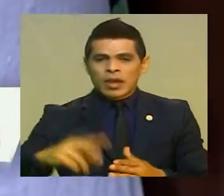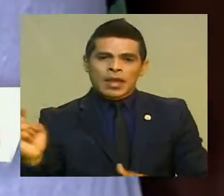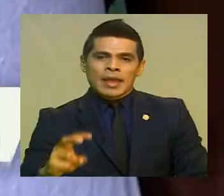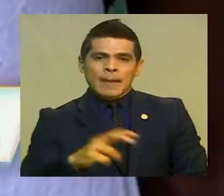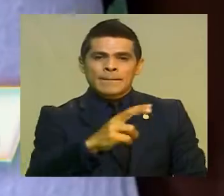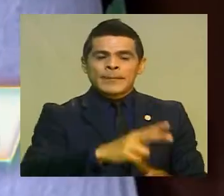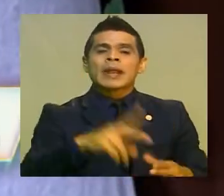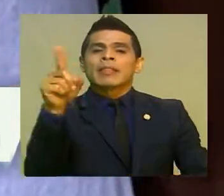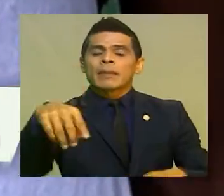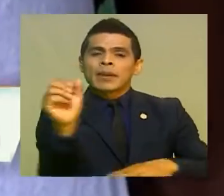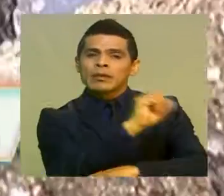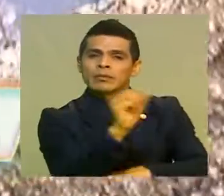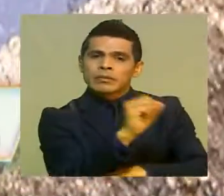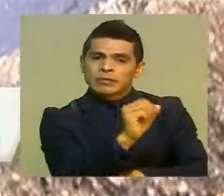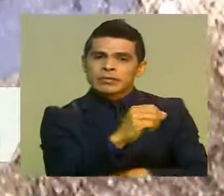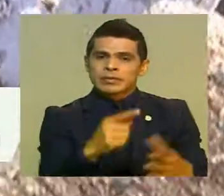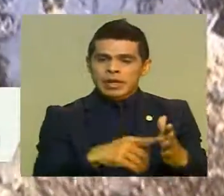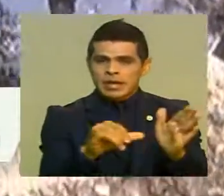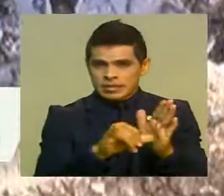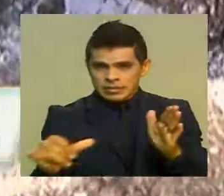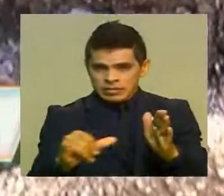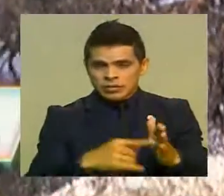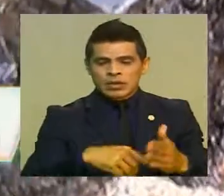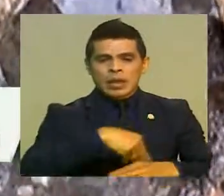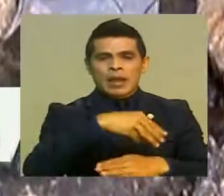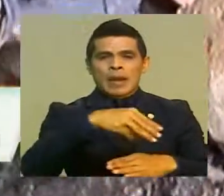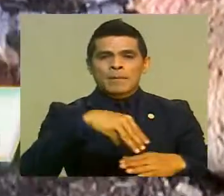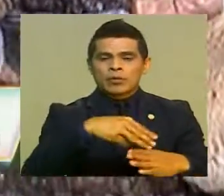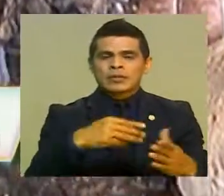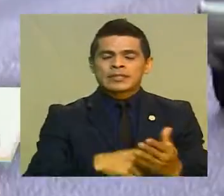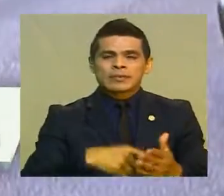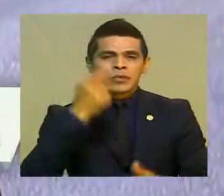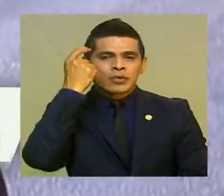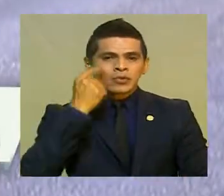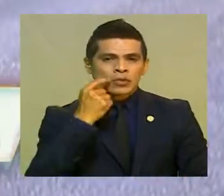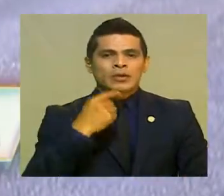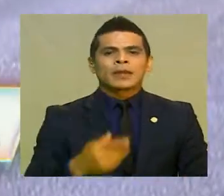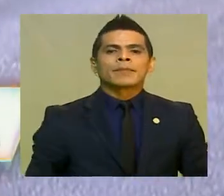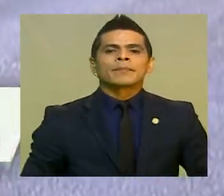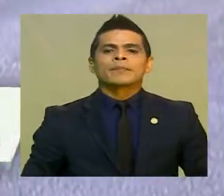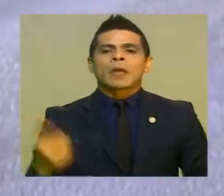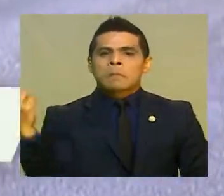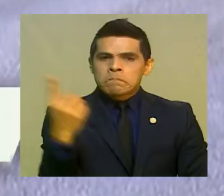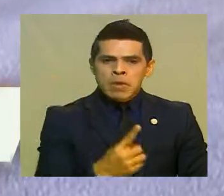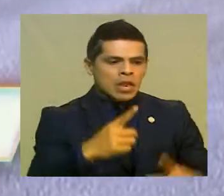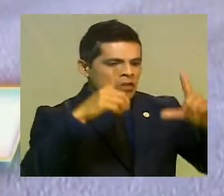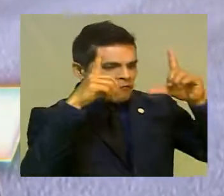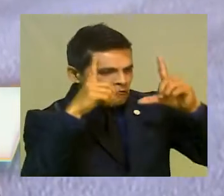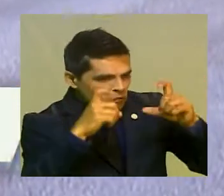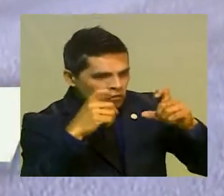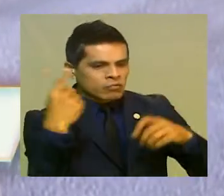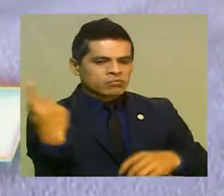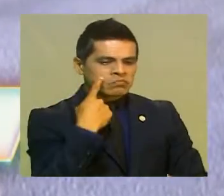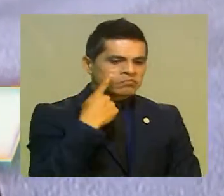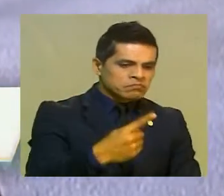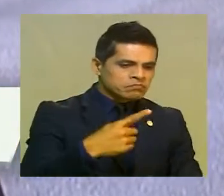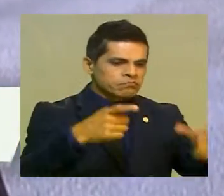urbanización los chorros en el municipio sucre de la entidad mirandina este bien en tomas fotos